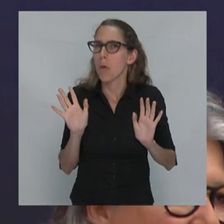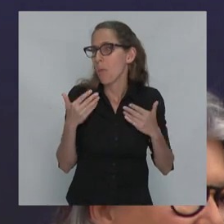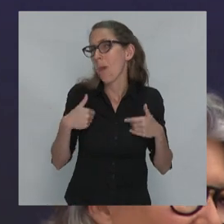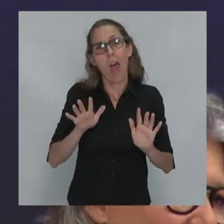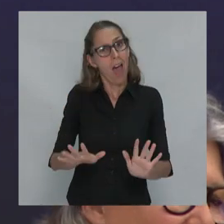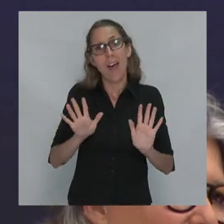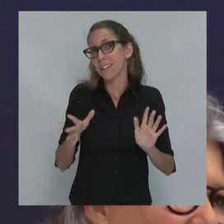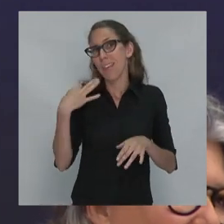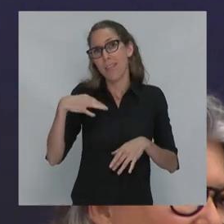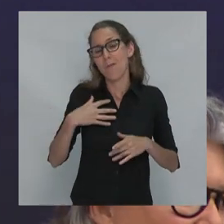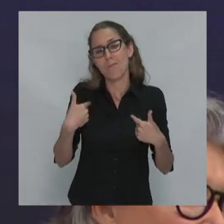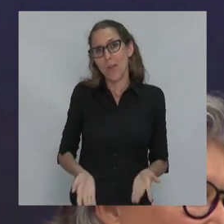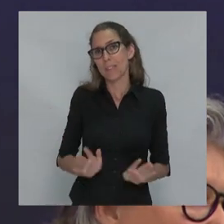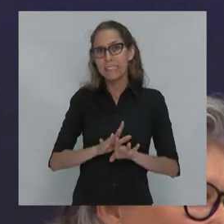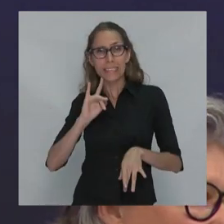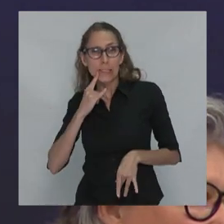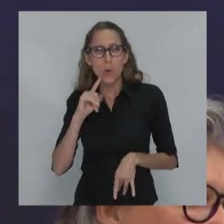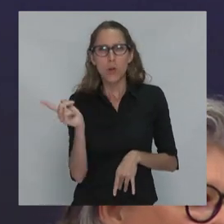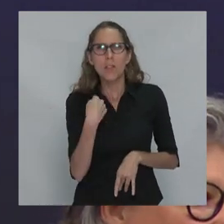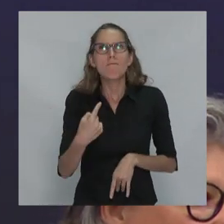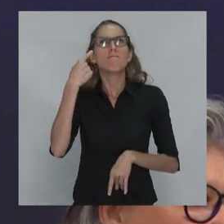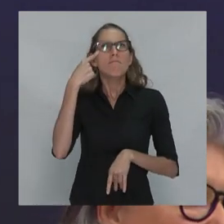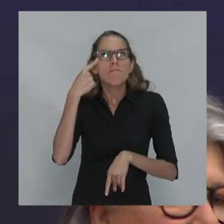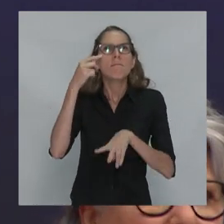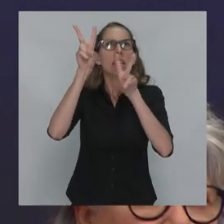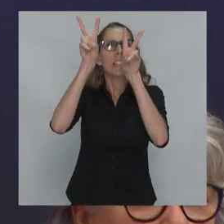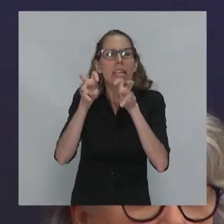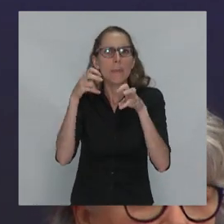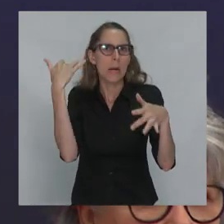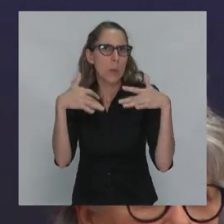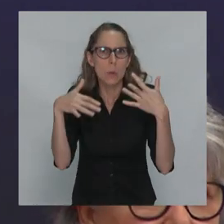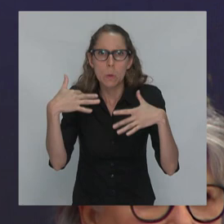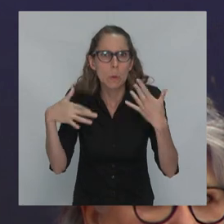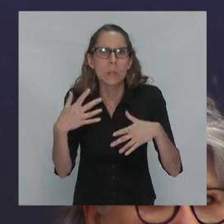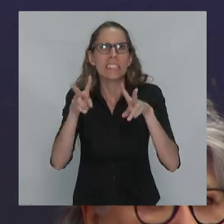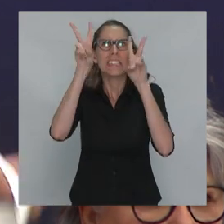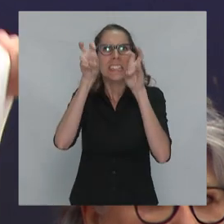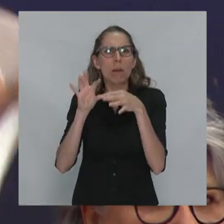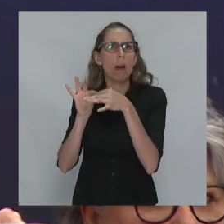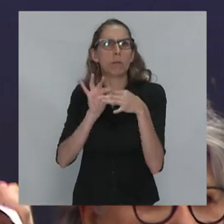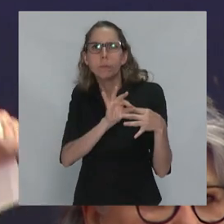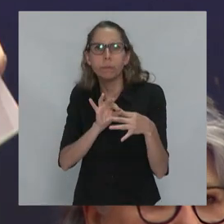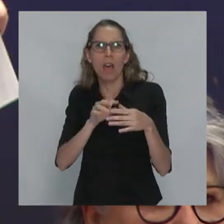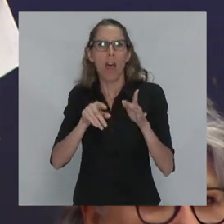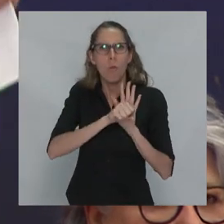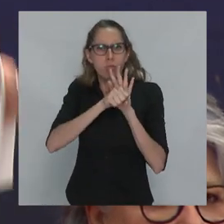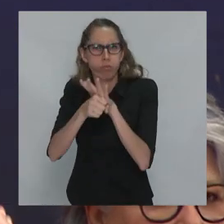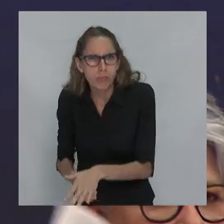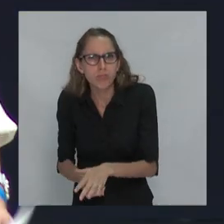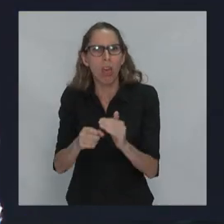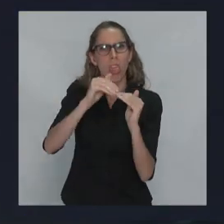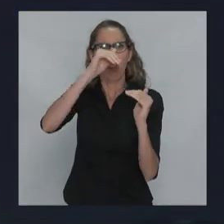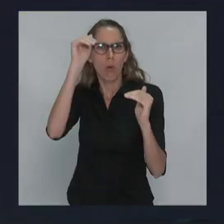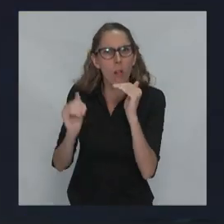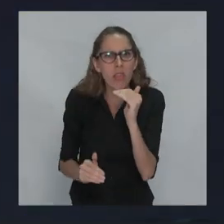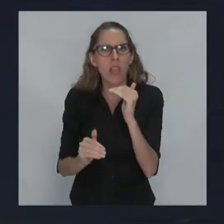incomodidad. Cuando pensamos temas que son urgentes y que involucran la opresión y la